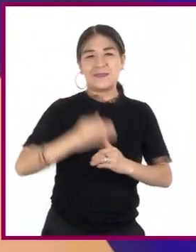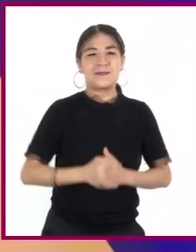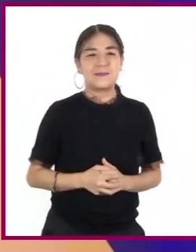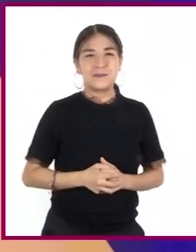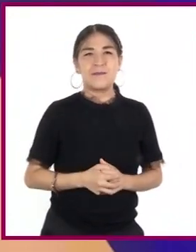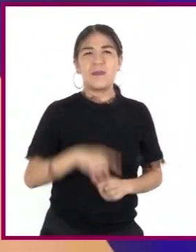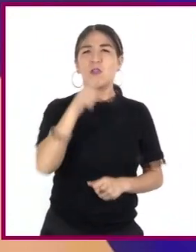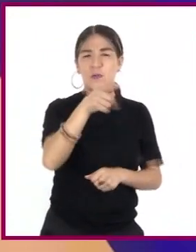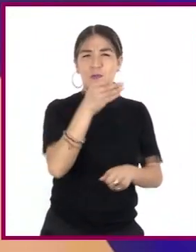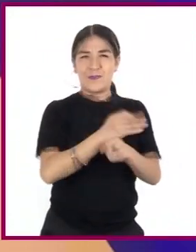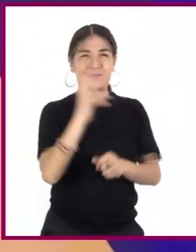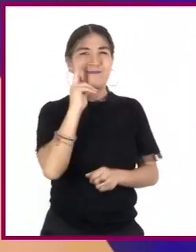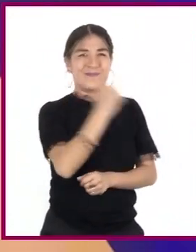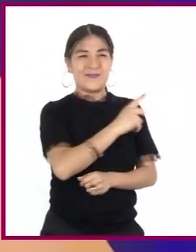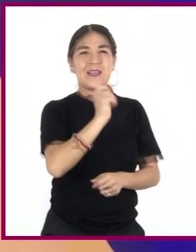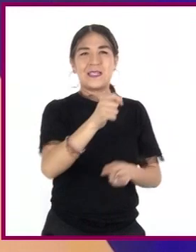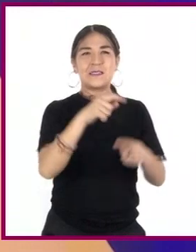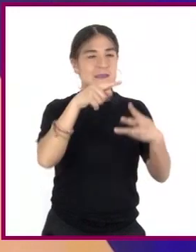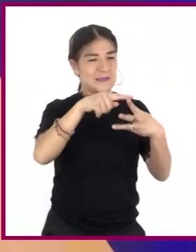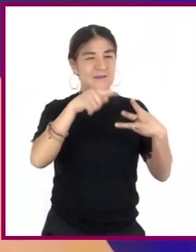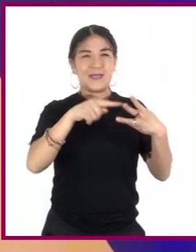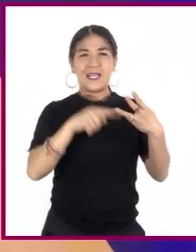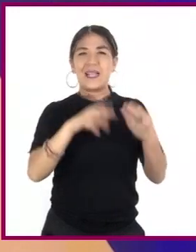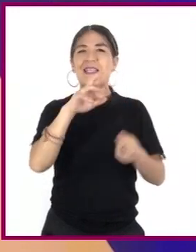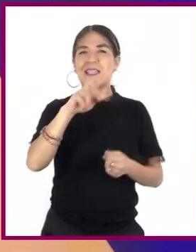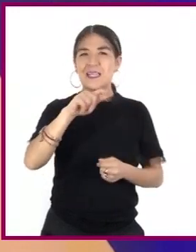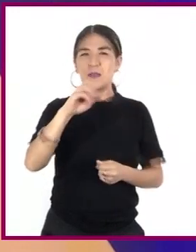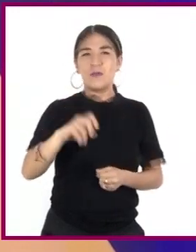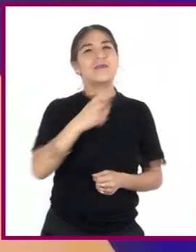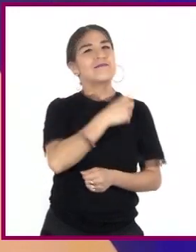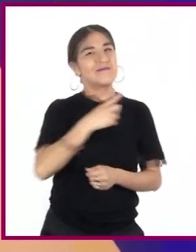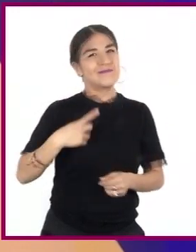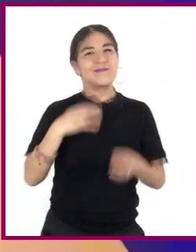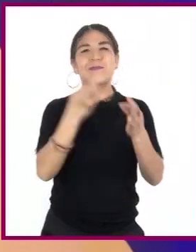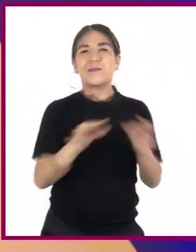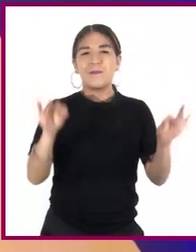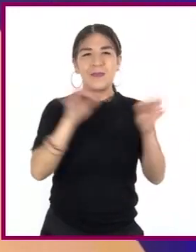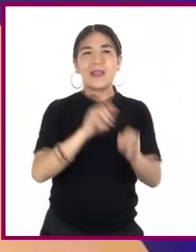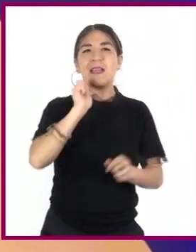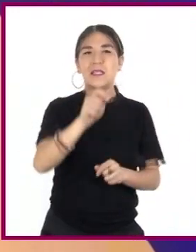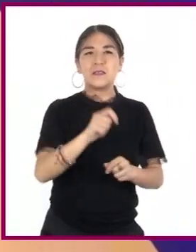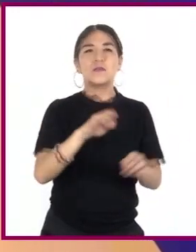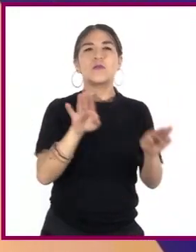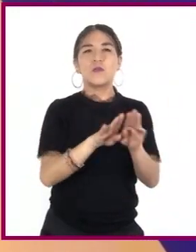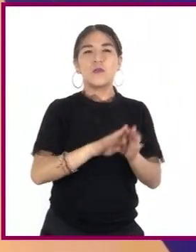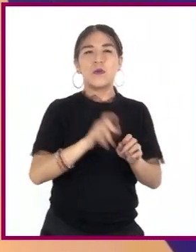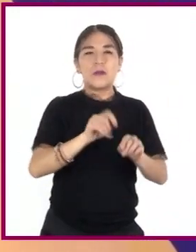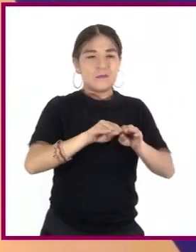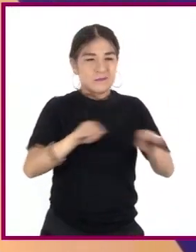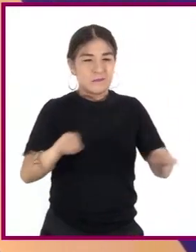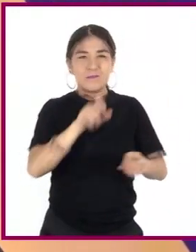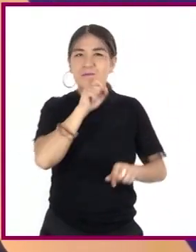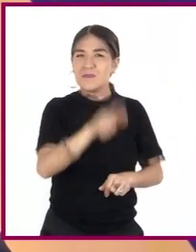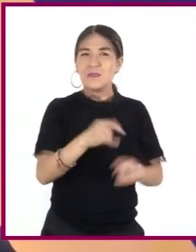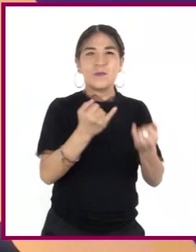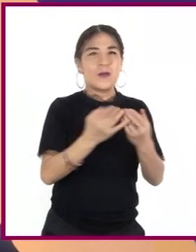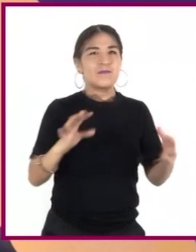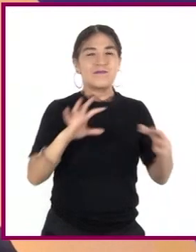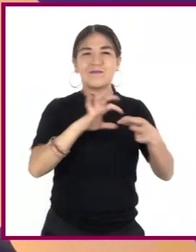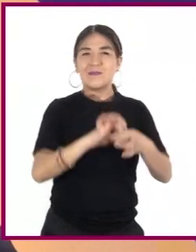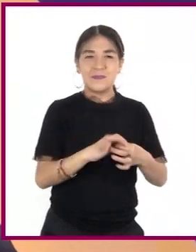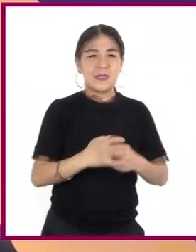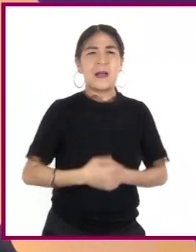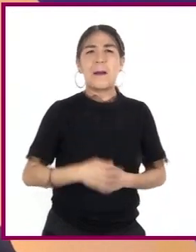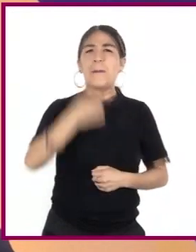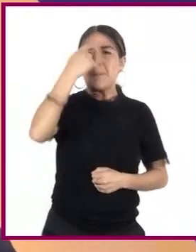Ya observamos en los tres primeros retos la importancia de tener las unidades en un mismo sistema. Esto